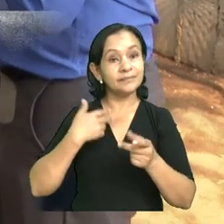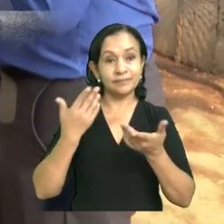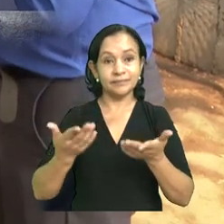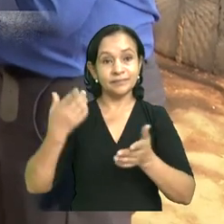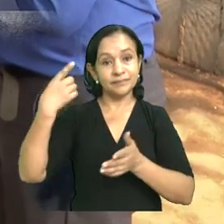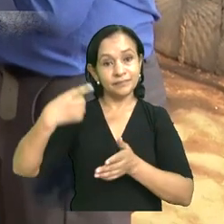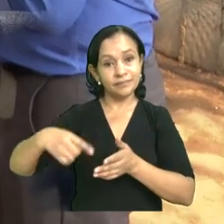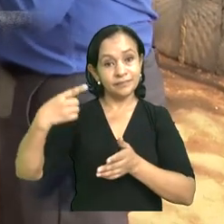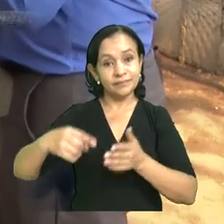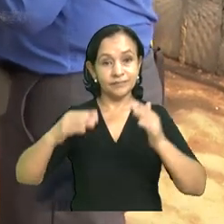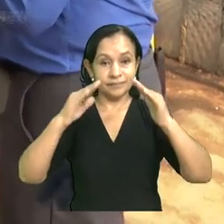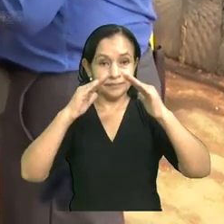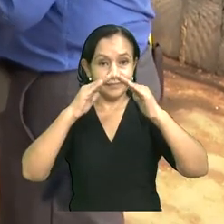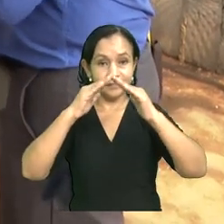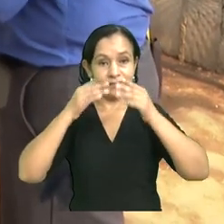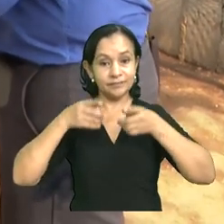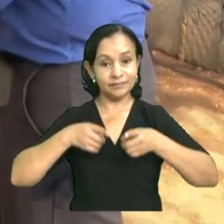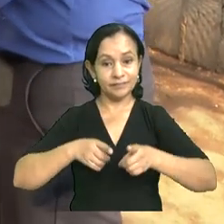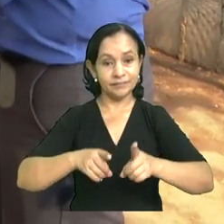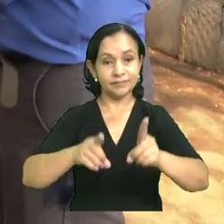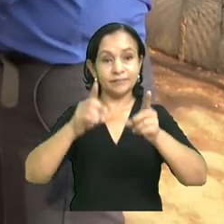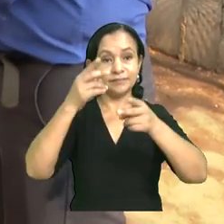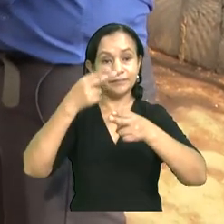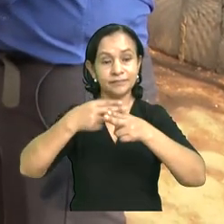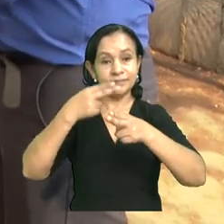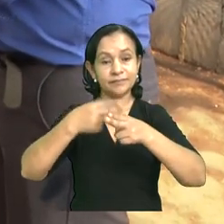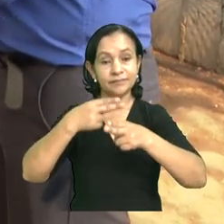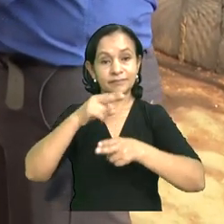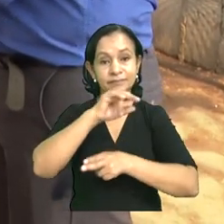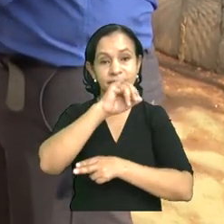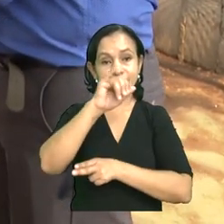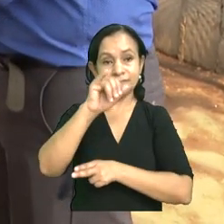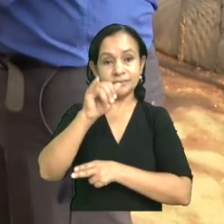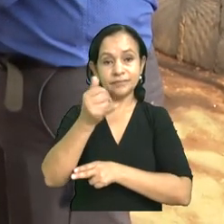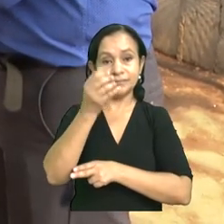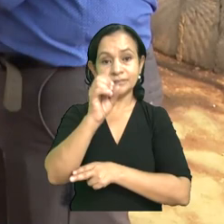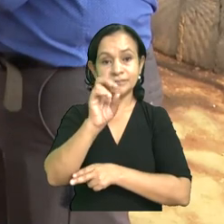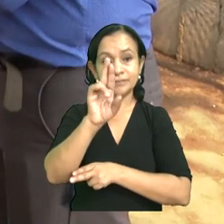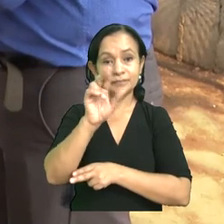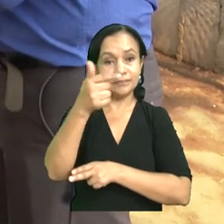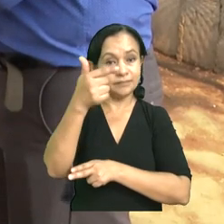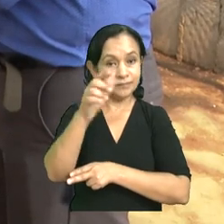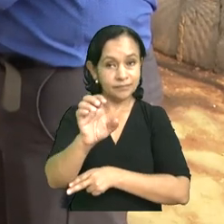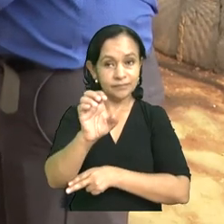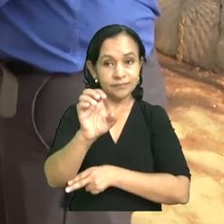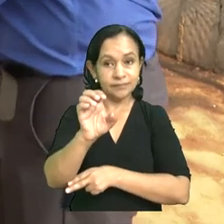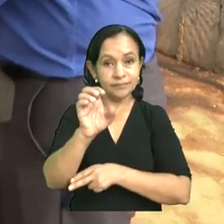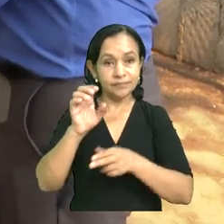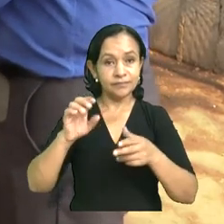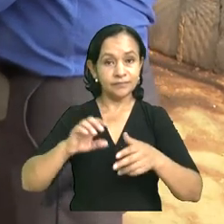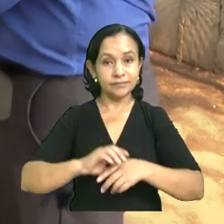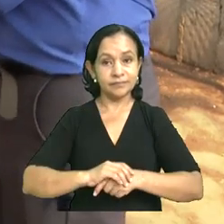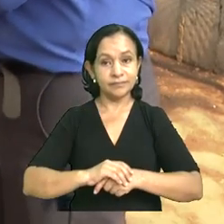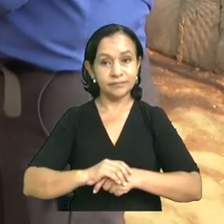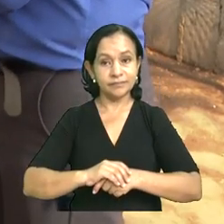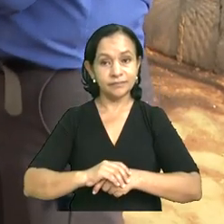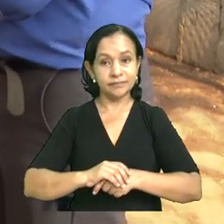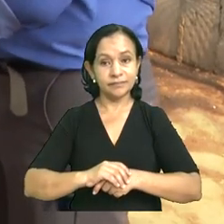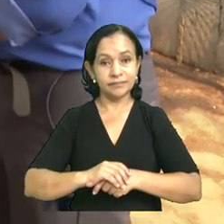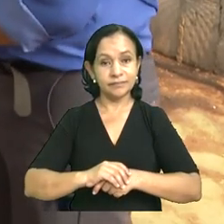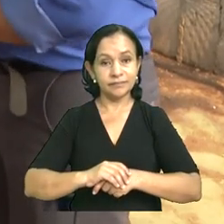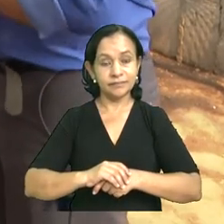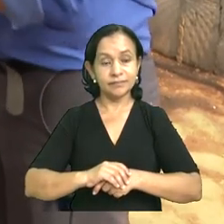restituido su derecho a una vivienda digna. Compañero, ¿su nombre? Mi nombre es Jorge Alberto Solano Tijerino. Bueno, don Alberto, cuéntenos, ¿cómo se